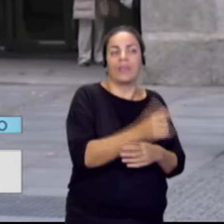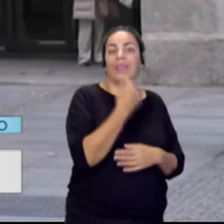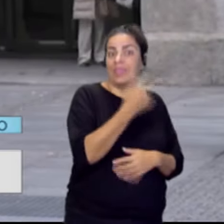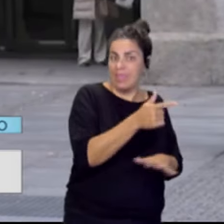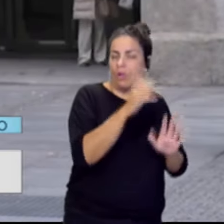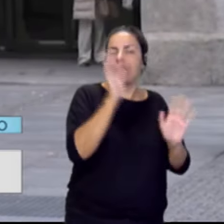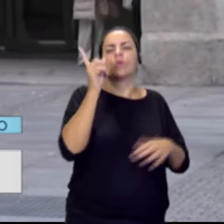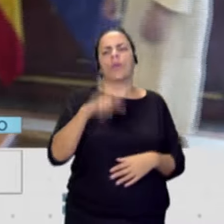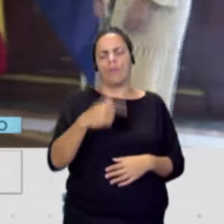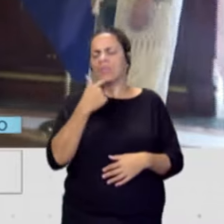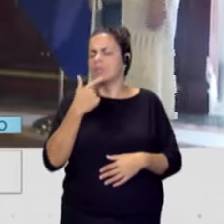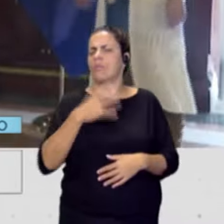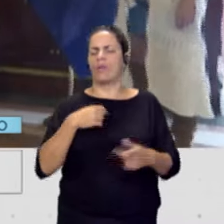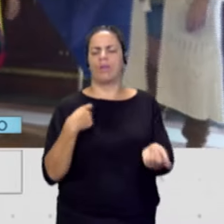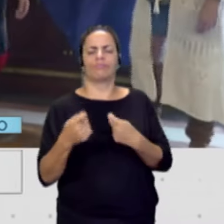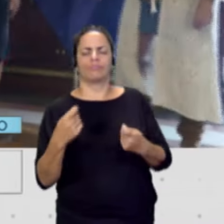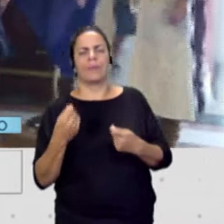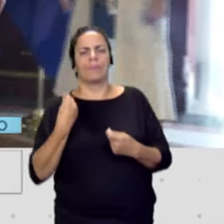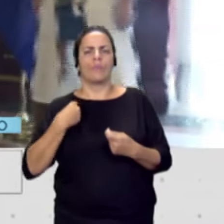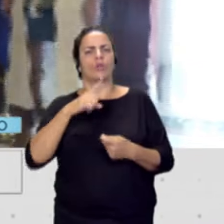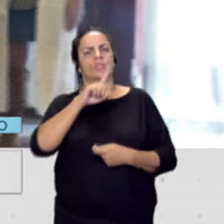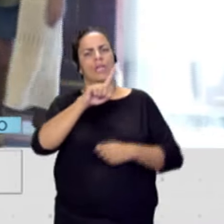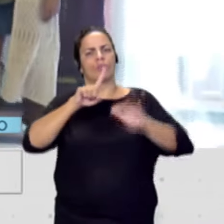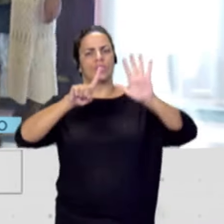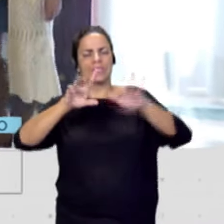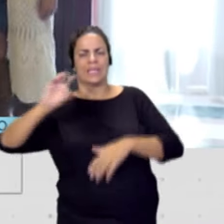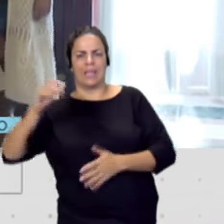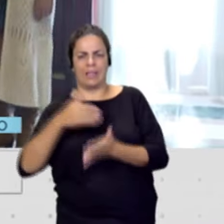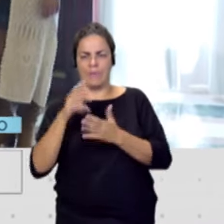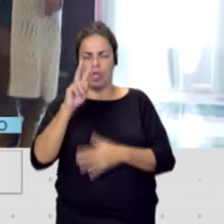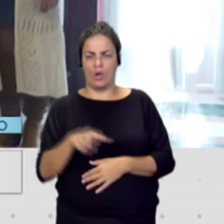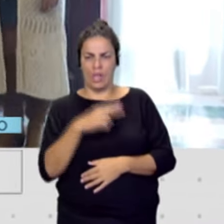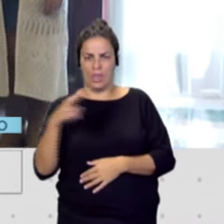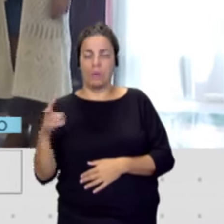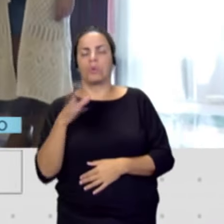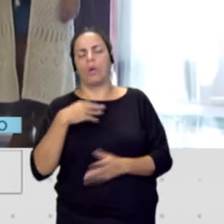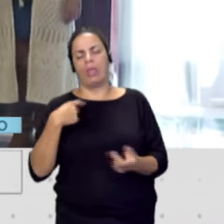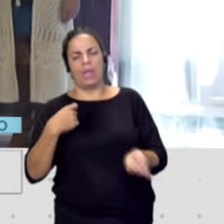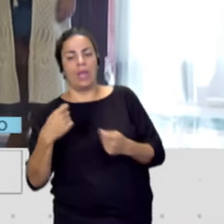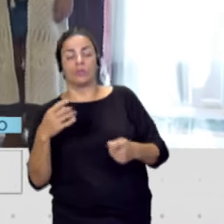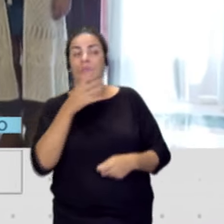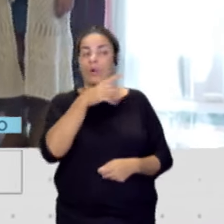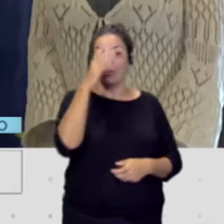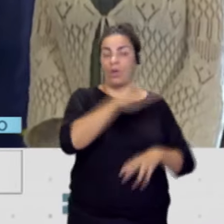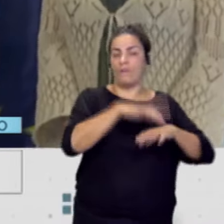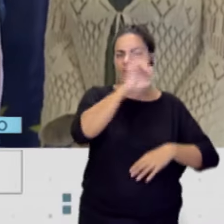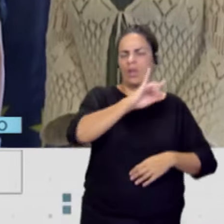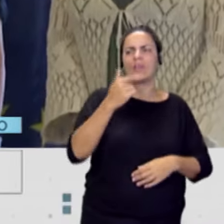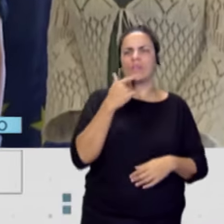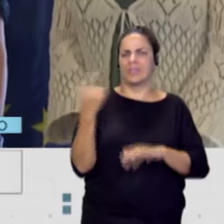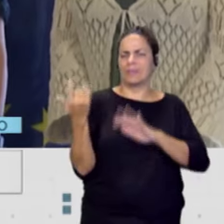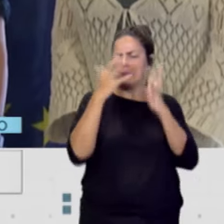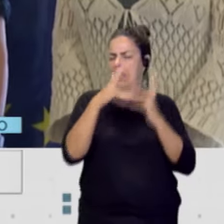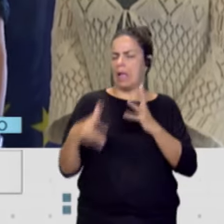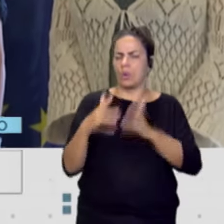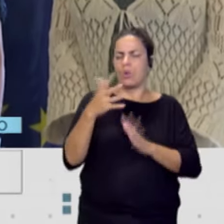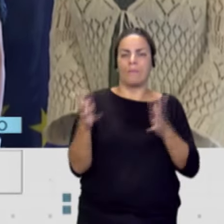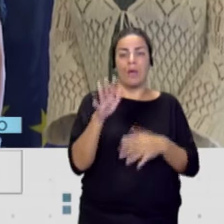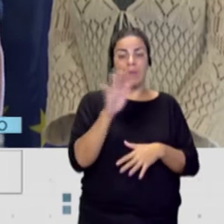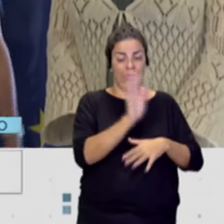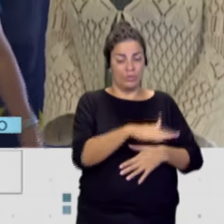los 160 millones de euros, cifra que calcula el gobierno canario cuesta atender a los menores migrantes, esos casi 6.000 menores